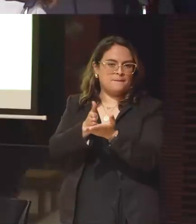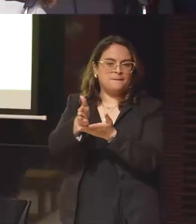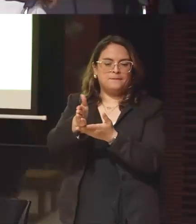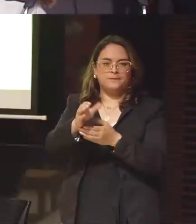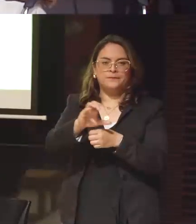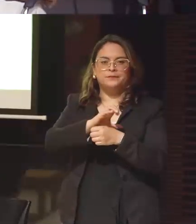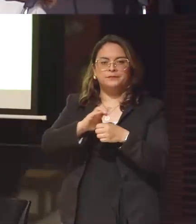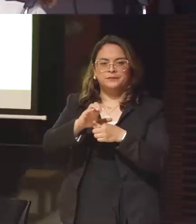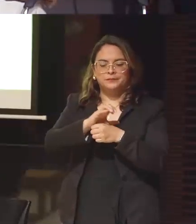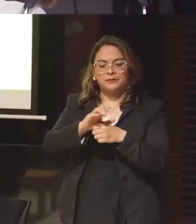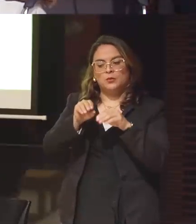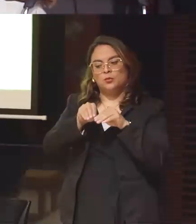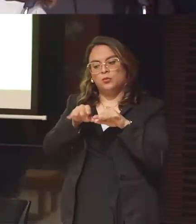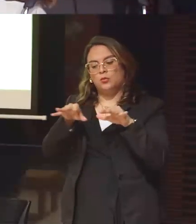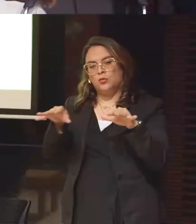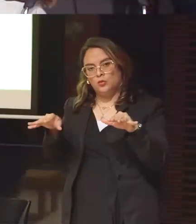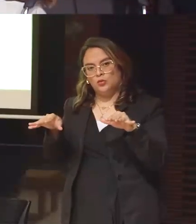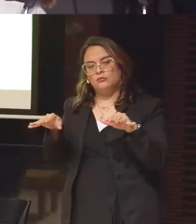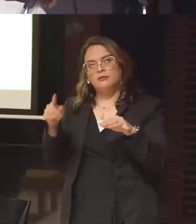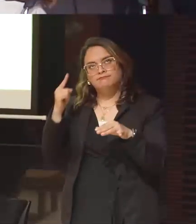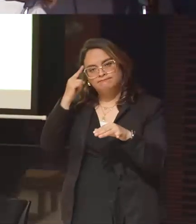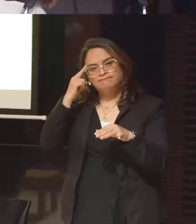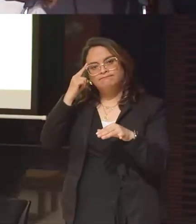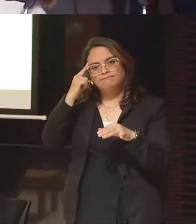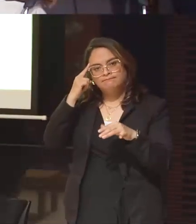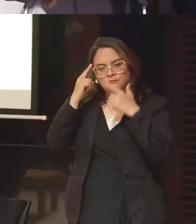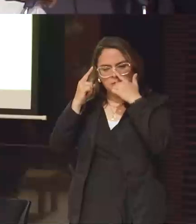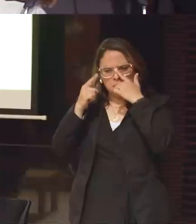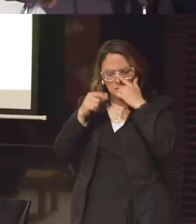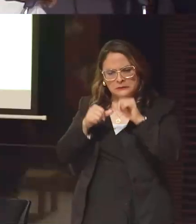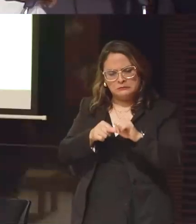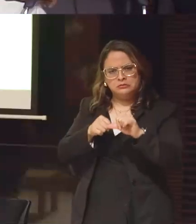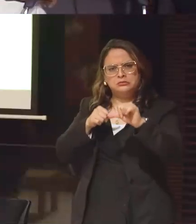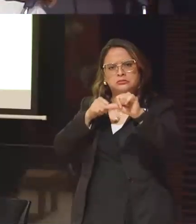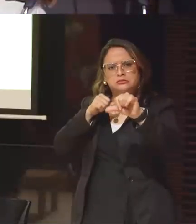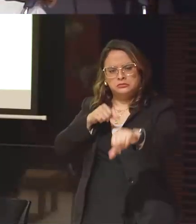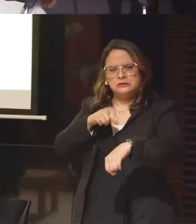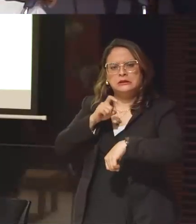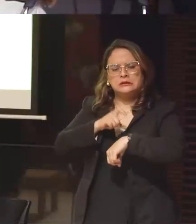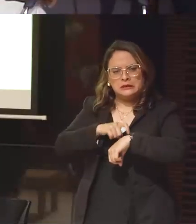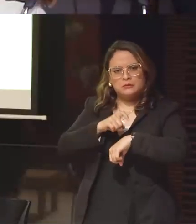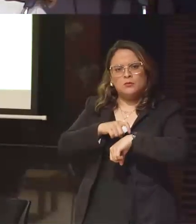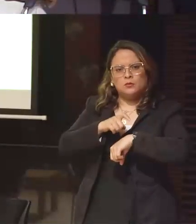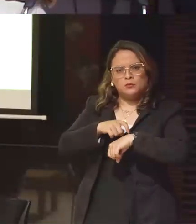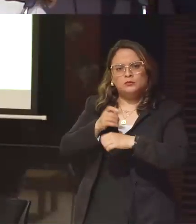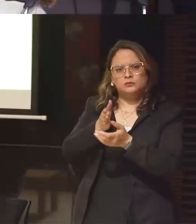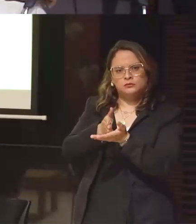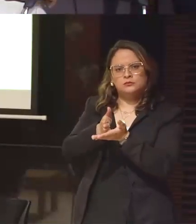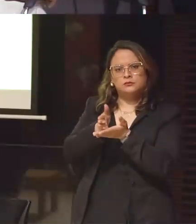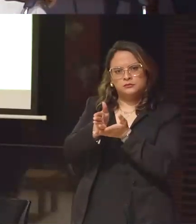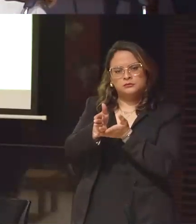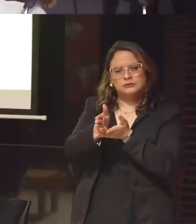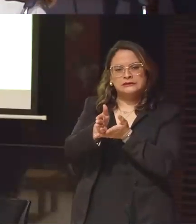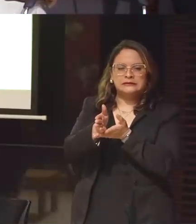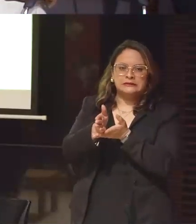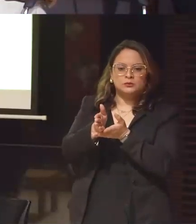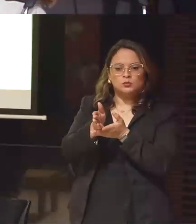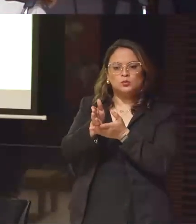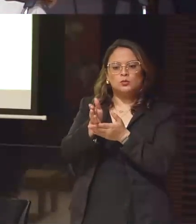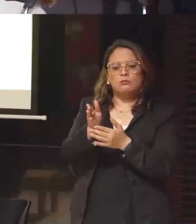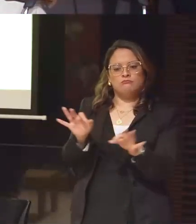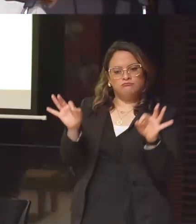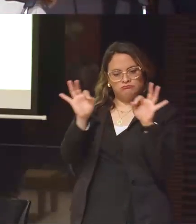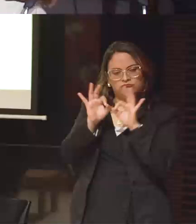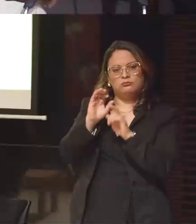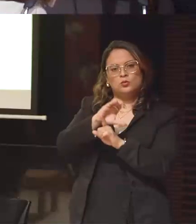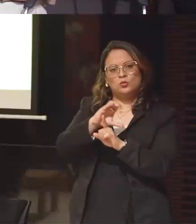Cómo desde lo público se le apuesta a algo que es de muy largo alcance y cómo si se usa la cultura, digamos,